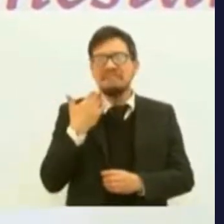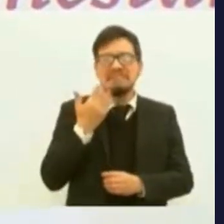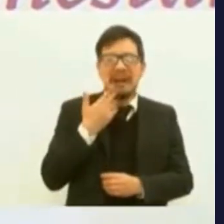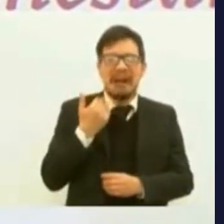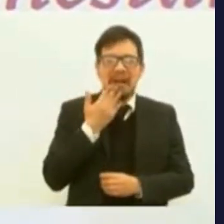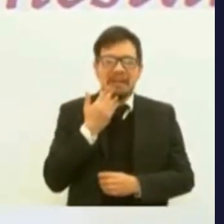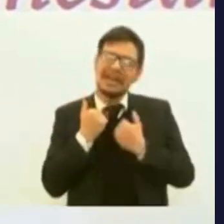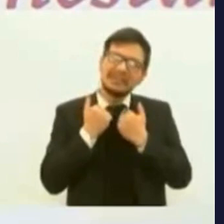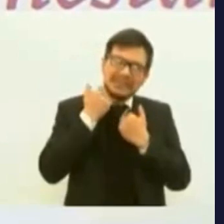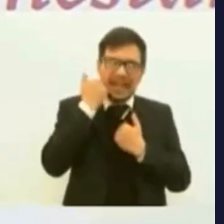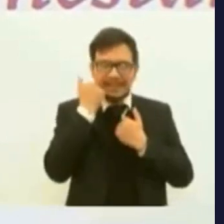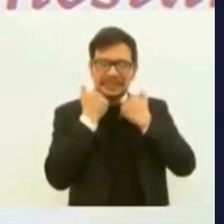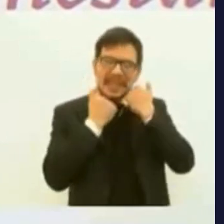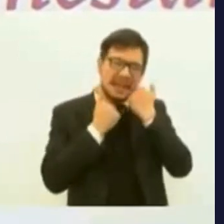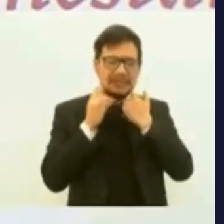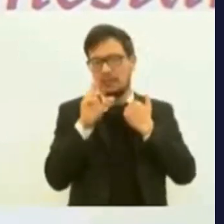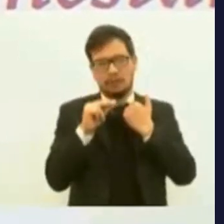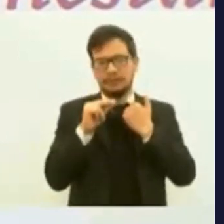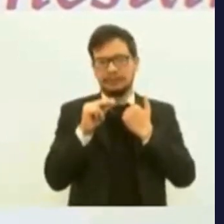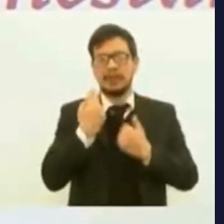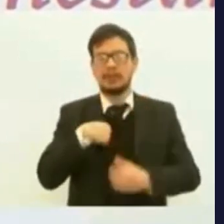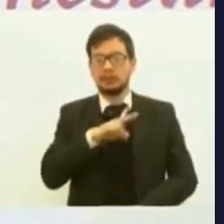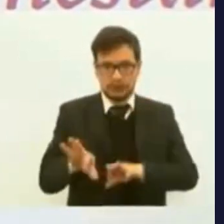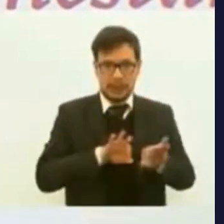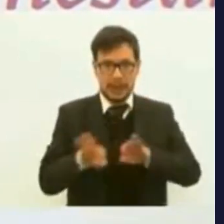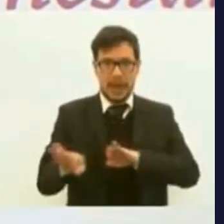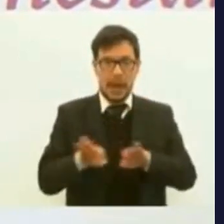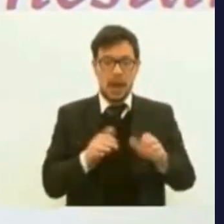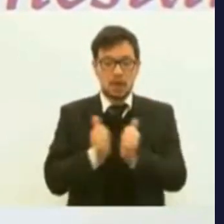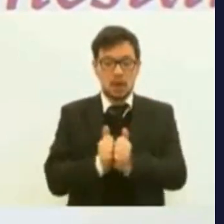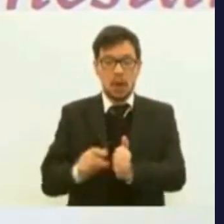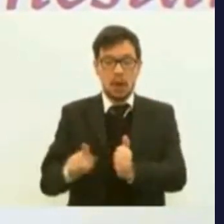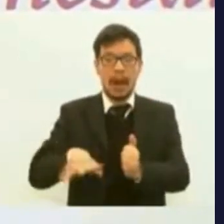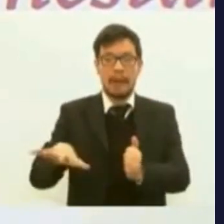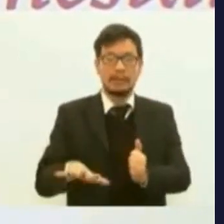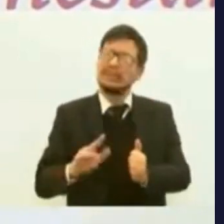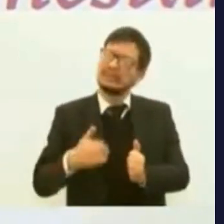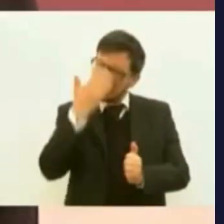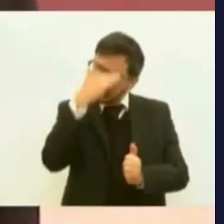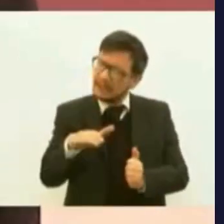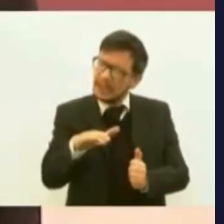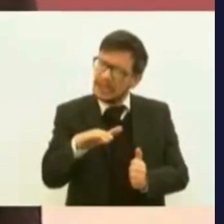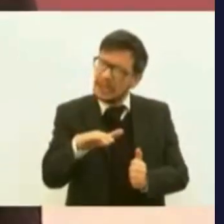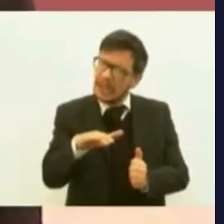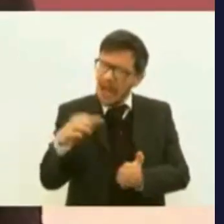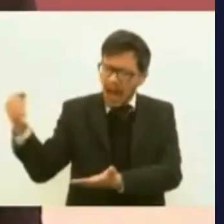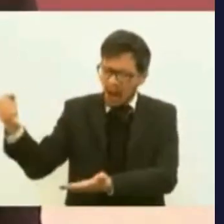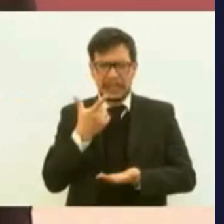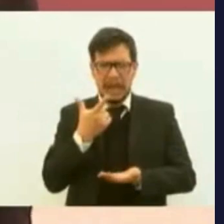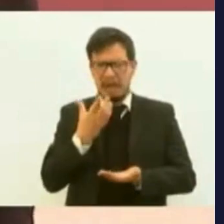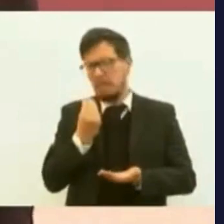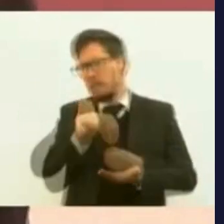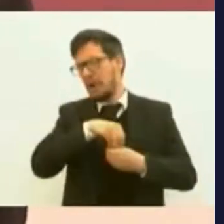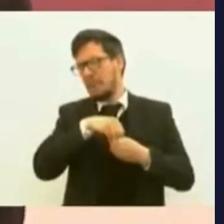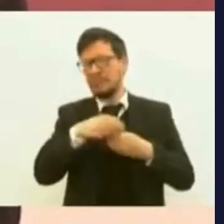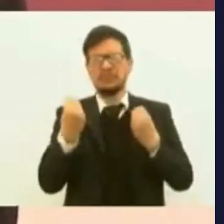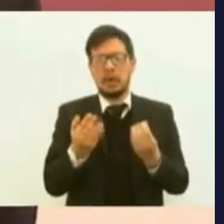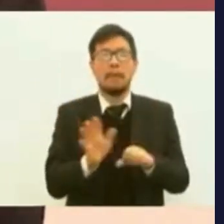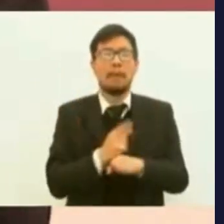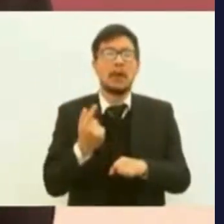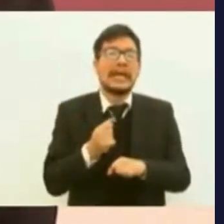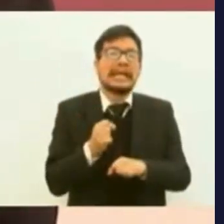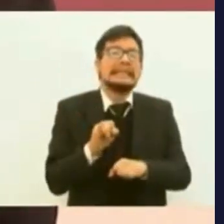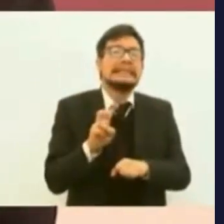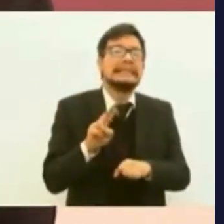Nosotros trabajamos por el pueblo y ¿saben qué? Ahorramos mucho, porque si no hay corrupción y no